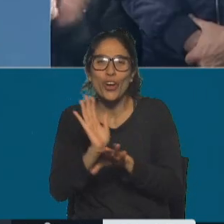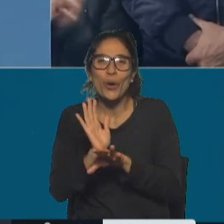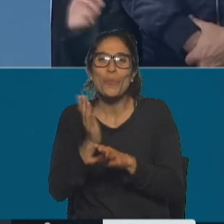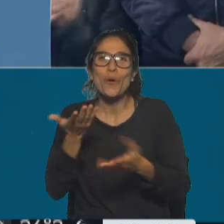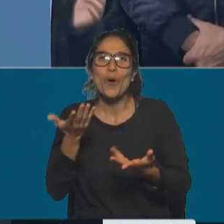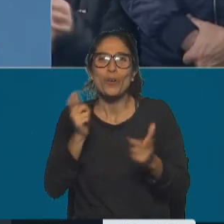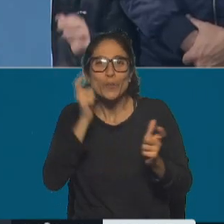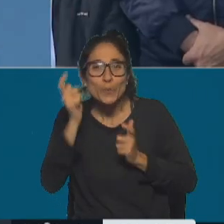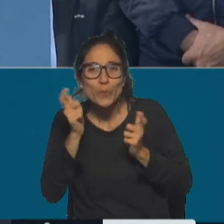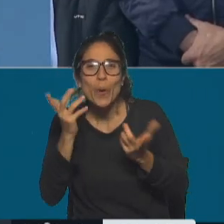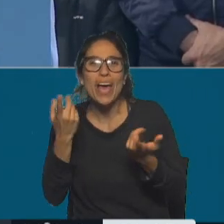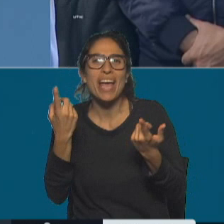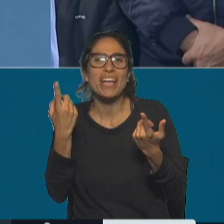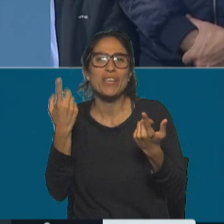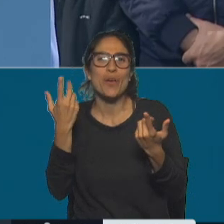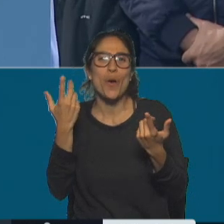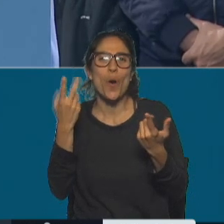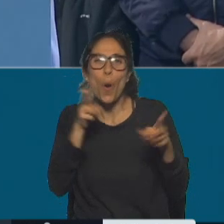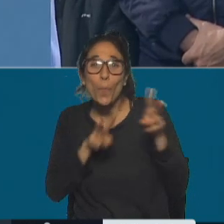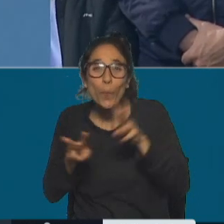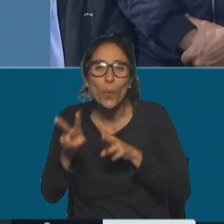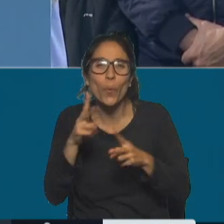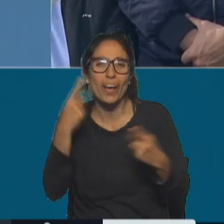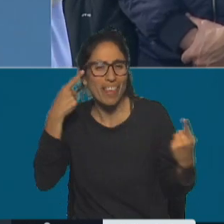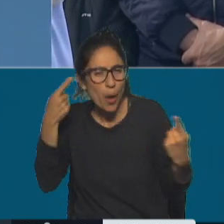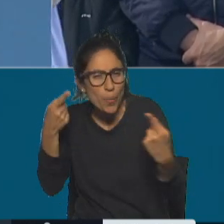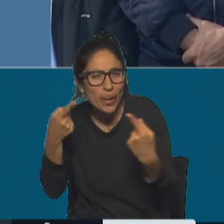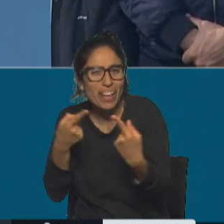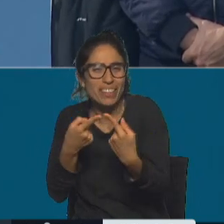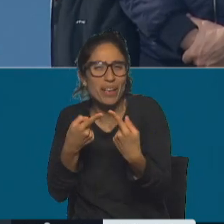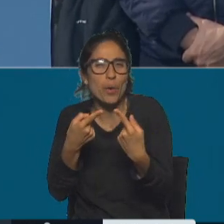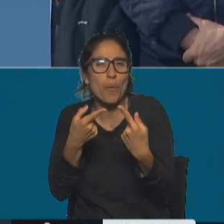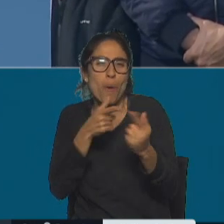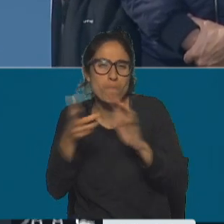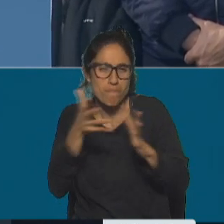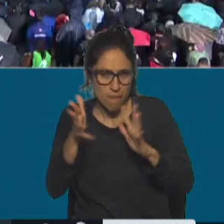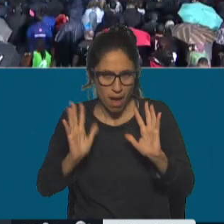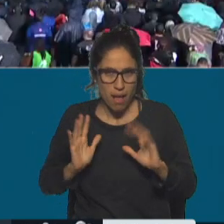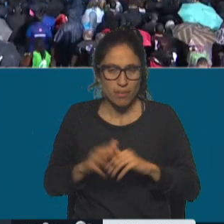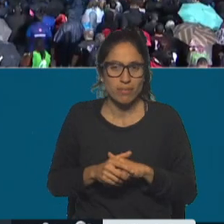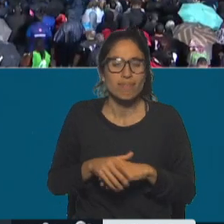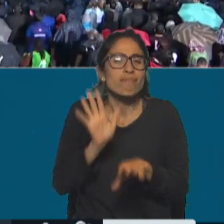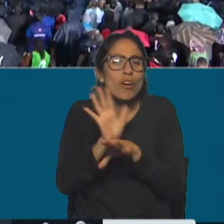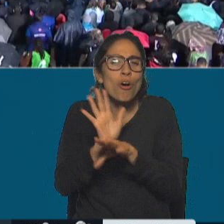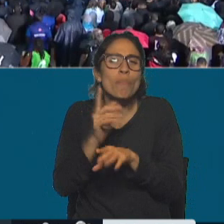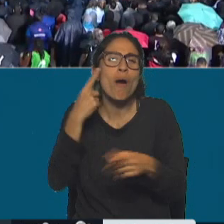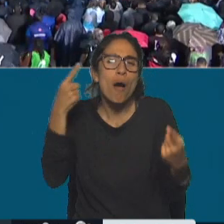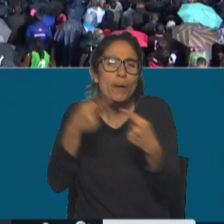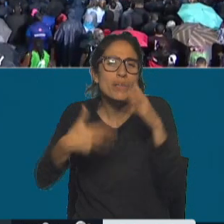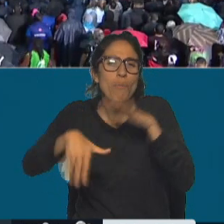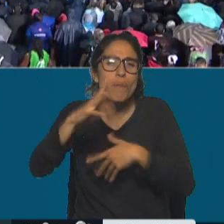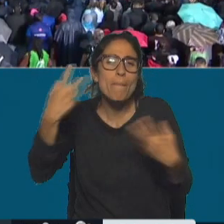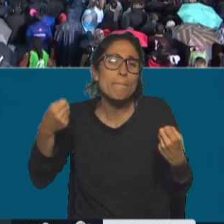sentido. Y me parece que en este momento donde también incluso Cristina Fernández de Kirchner destacaba bueno, este pacto democrático que hay que volver